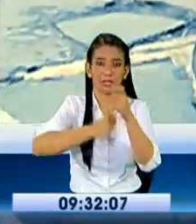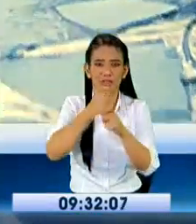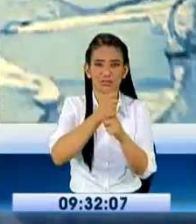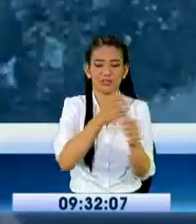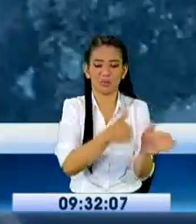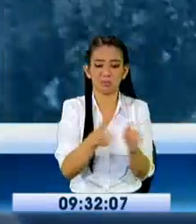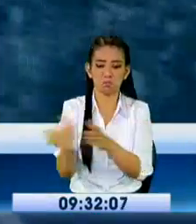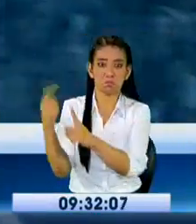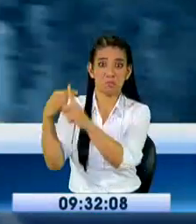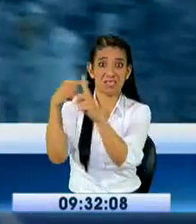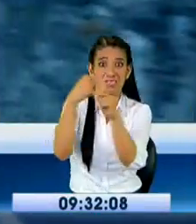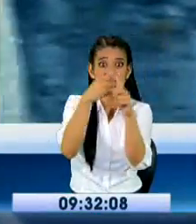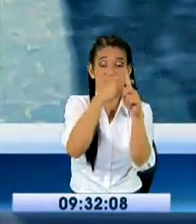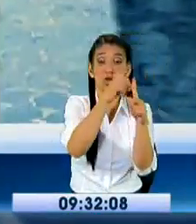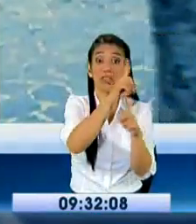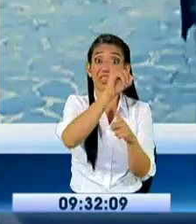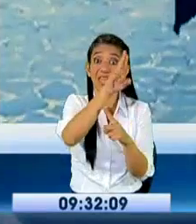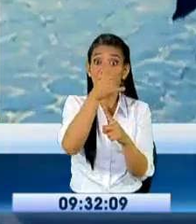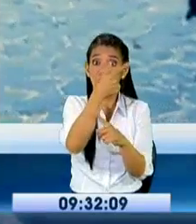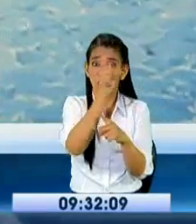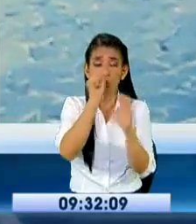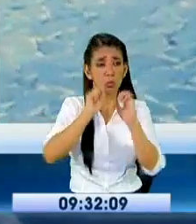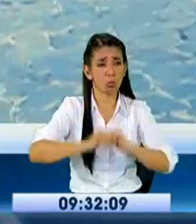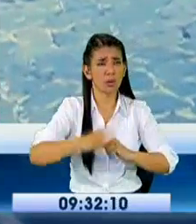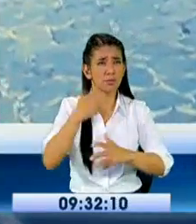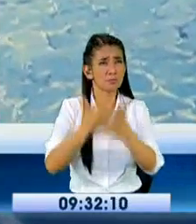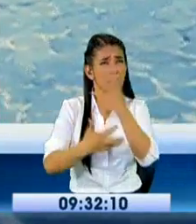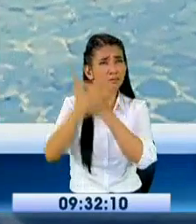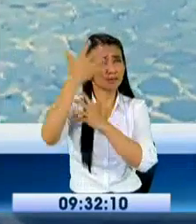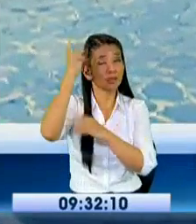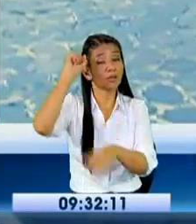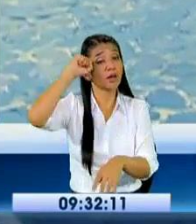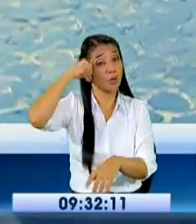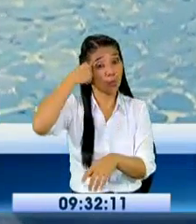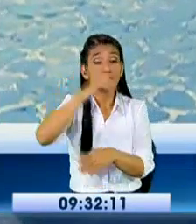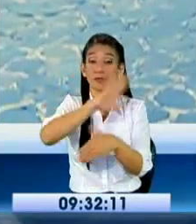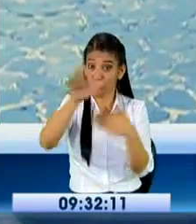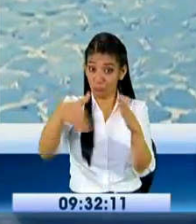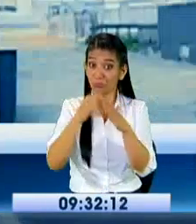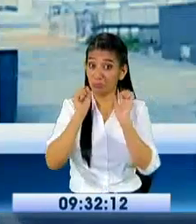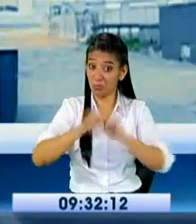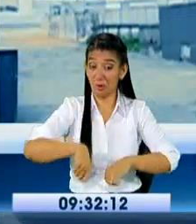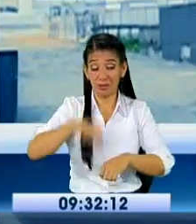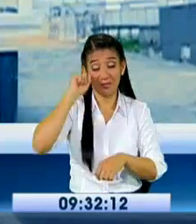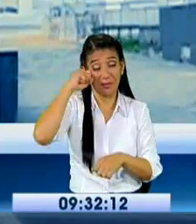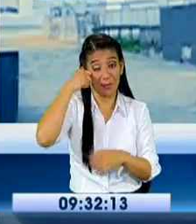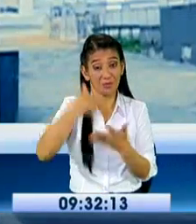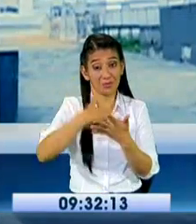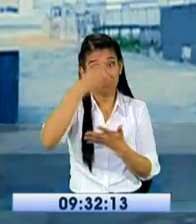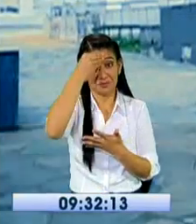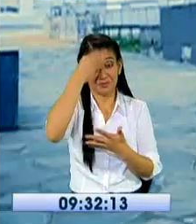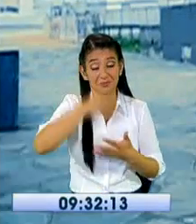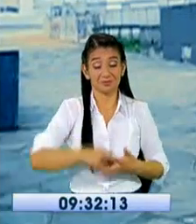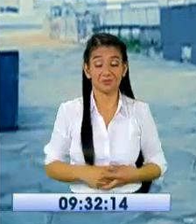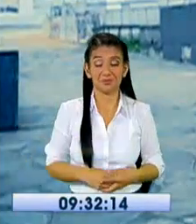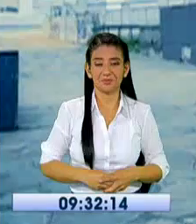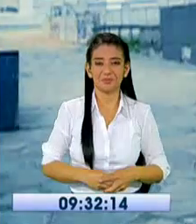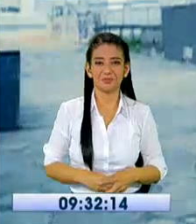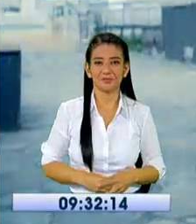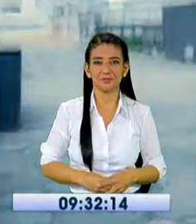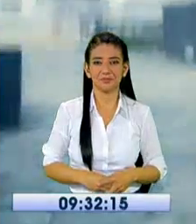de San Diego es un espacio propicio para echar una mirada al pasado del que todos somos parte. En Quito informó Sofía